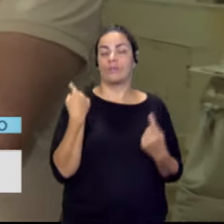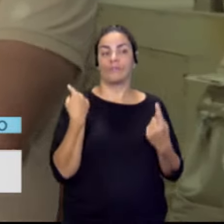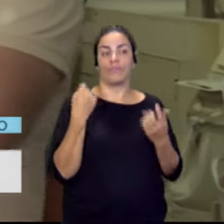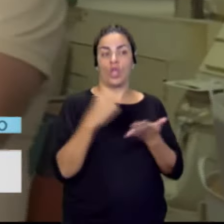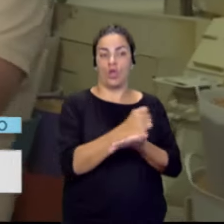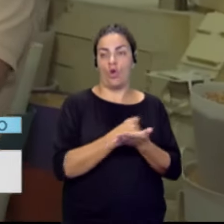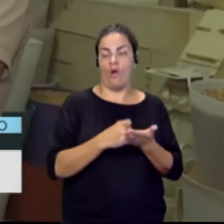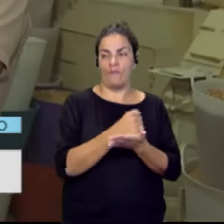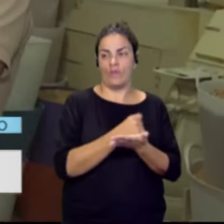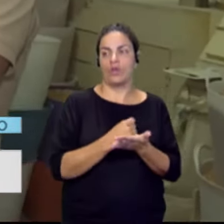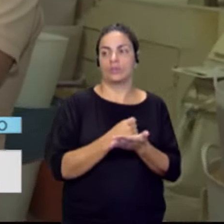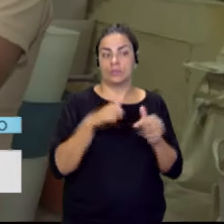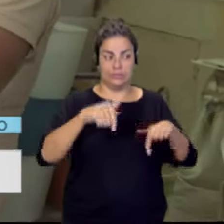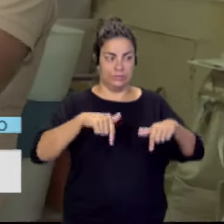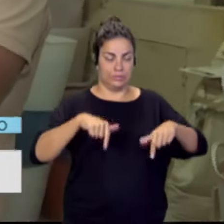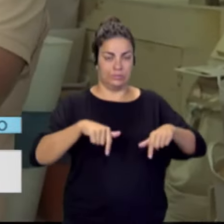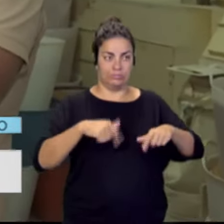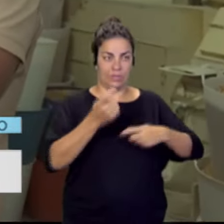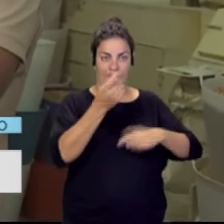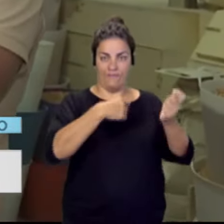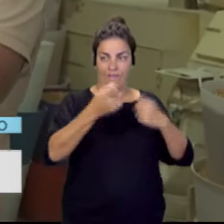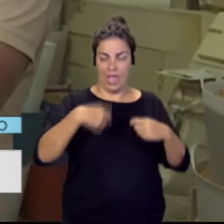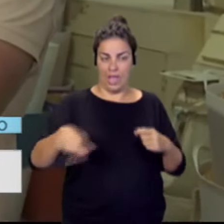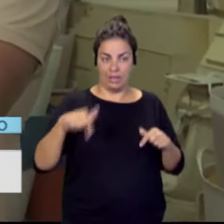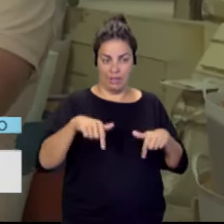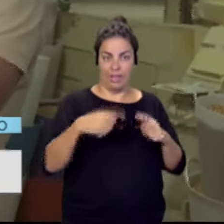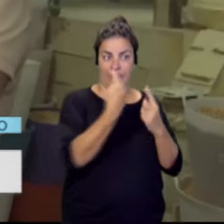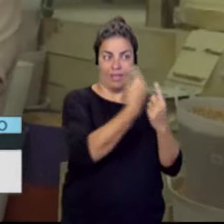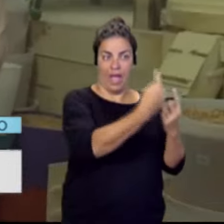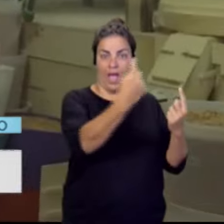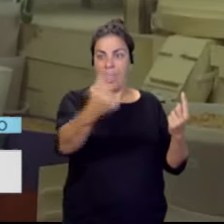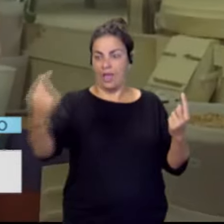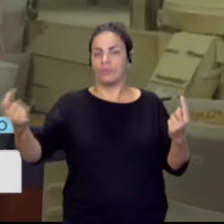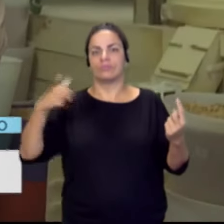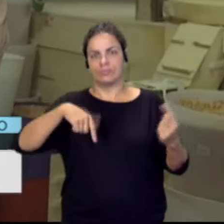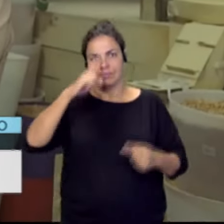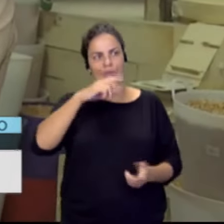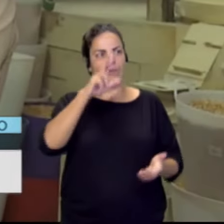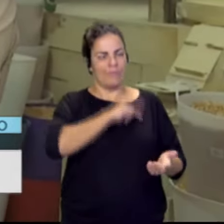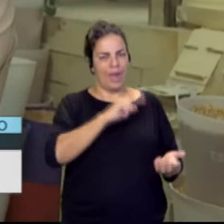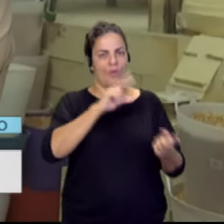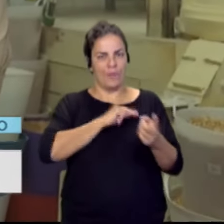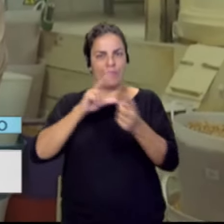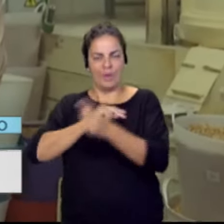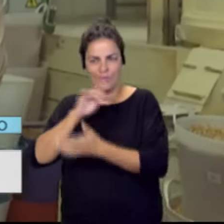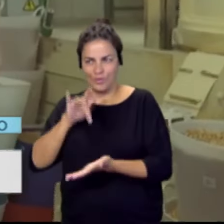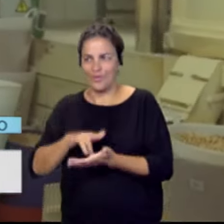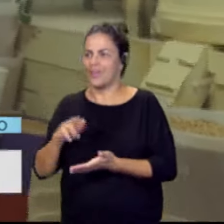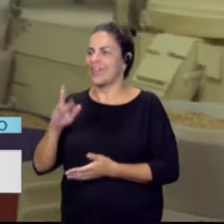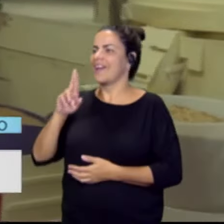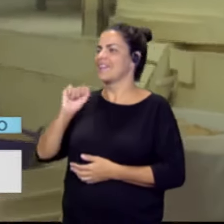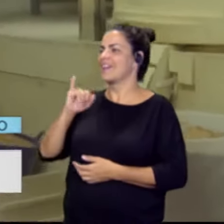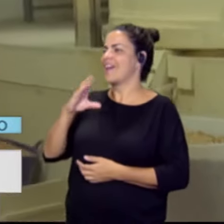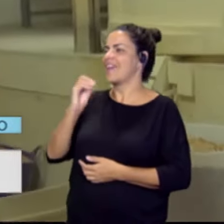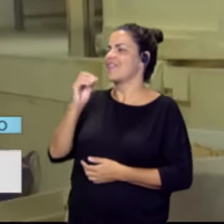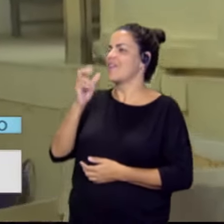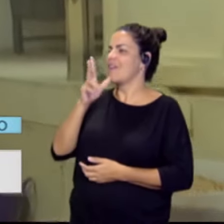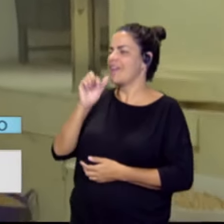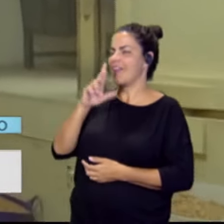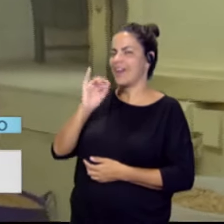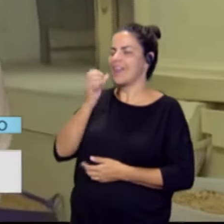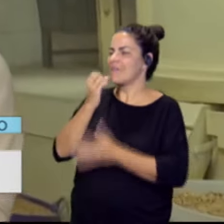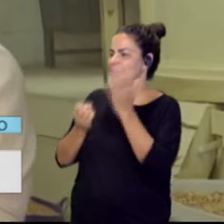están aquí para la venta, pues este año tiene un premio. Muy buenos días, Raico Herrera, y muchas felicidades. Muy buenos días, muchísimas